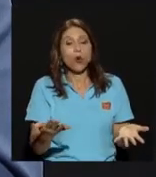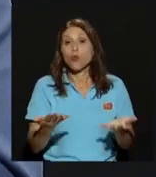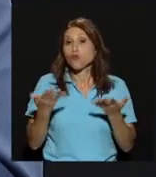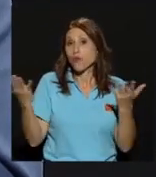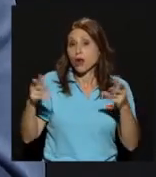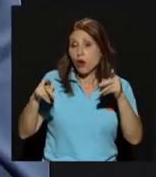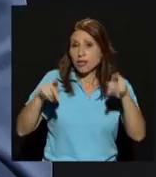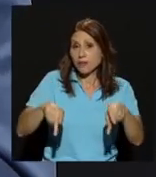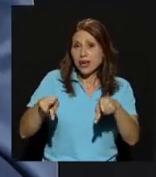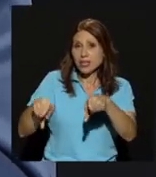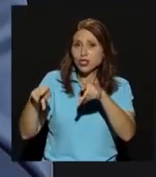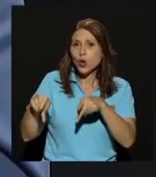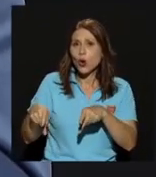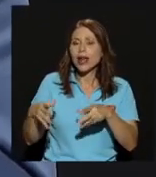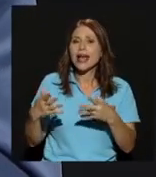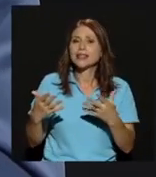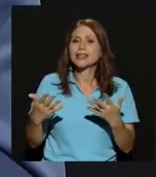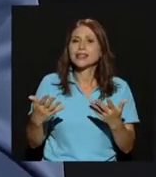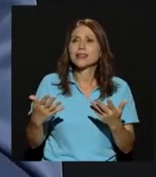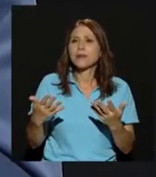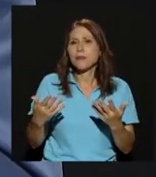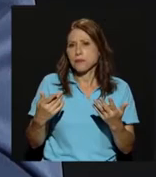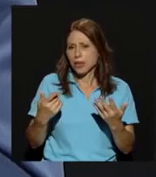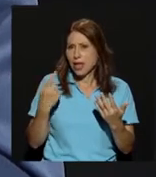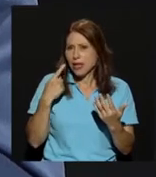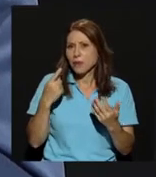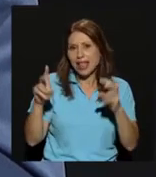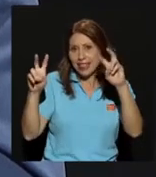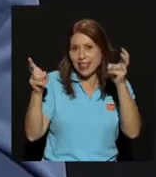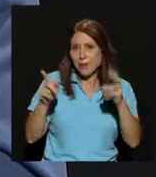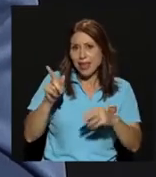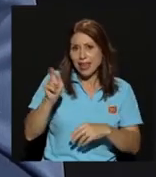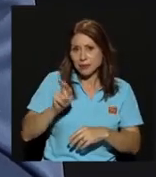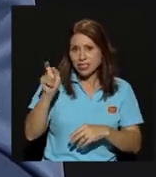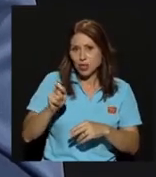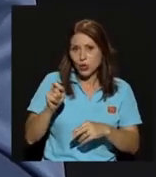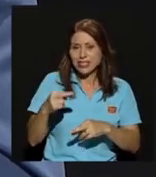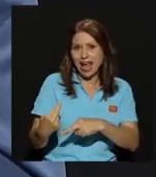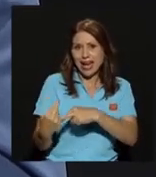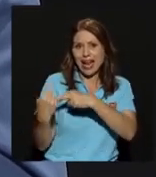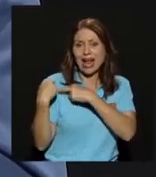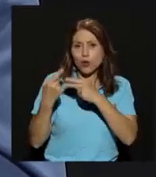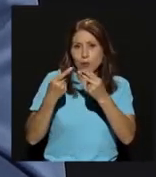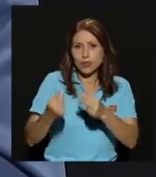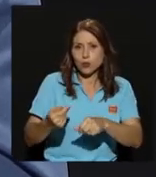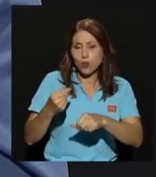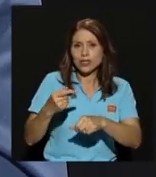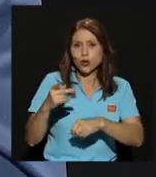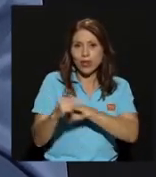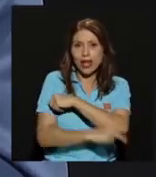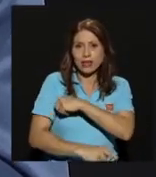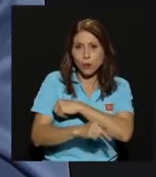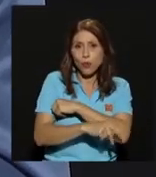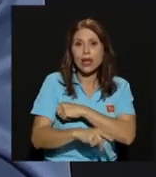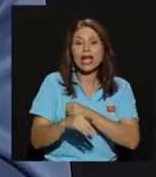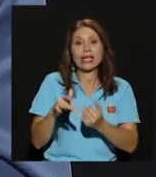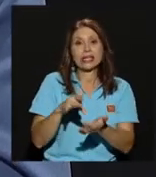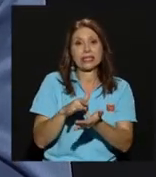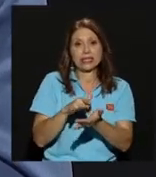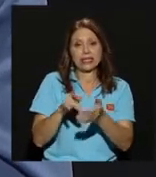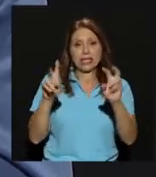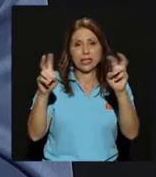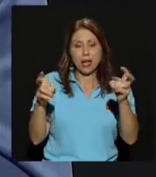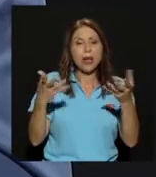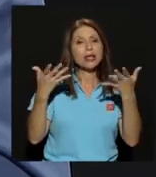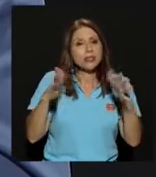que vamos a ver el tema de las pensiones a cargo el presupuesto de la república es un tema también delicado sobre el cual la